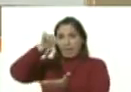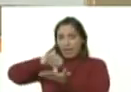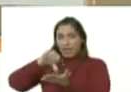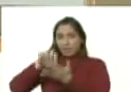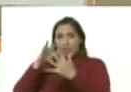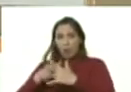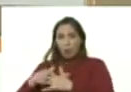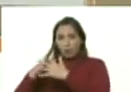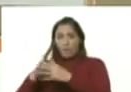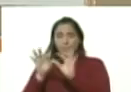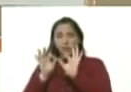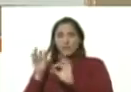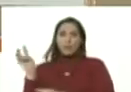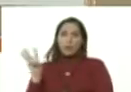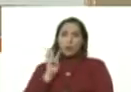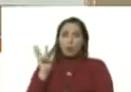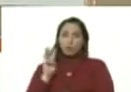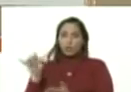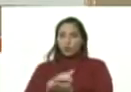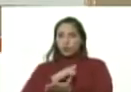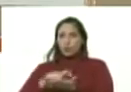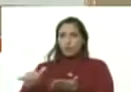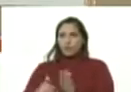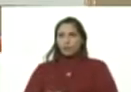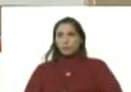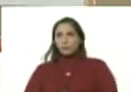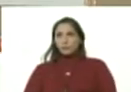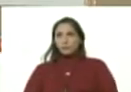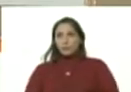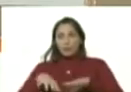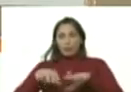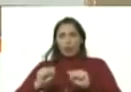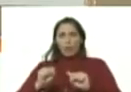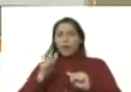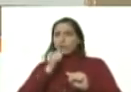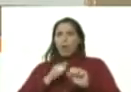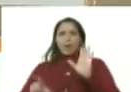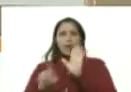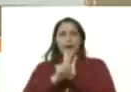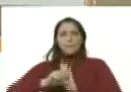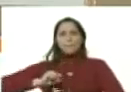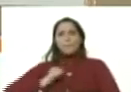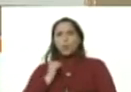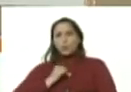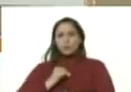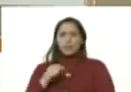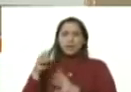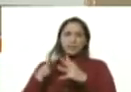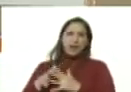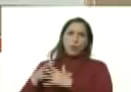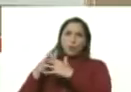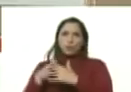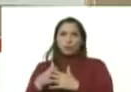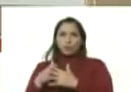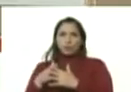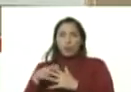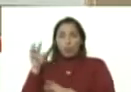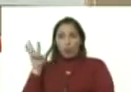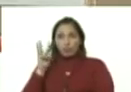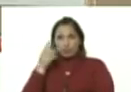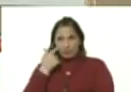York. La toma ilegal por parte de la policía de